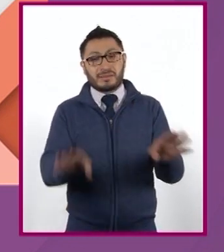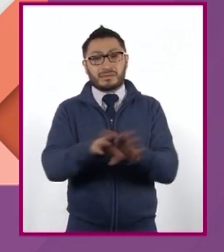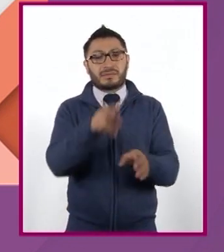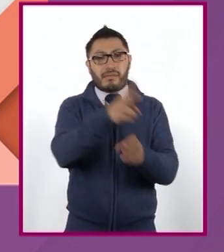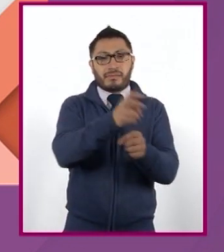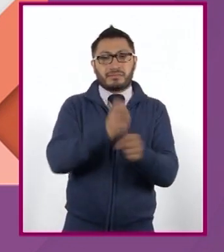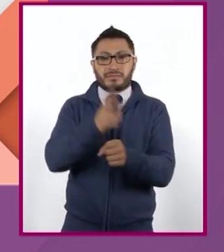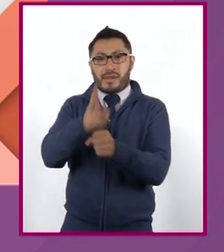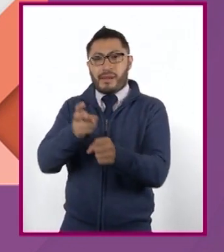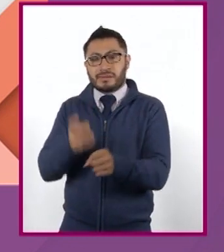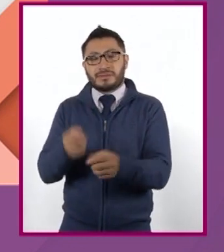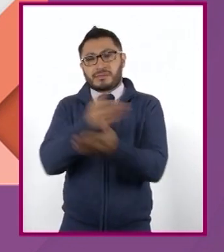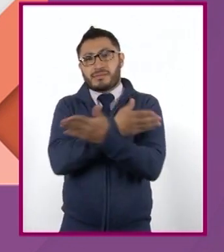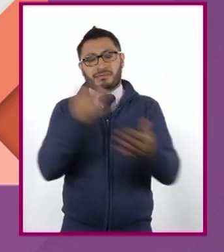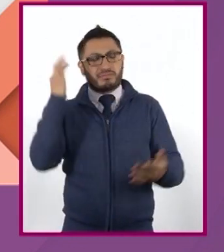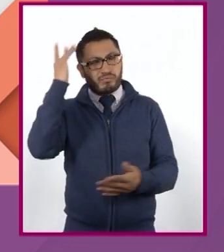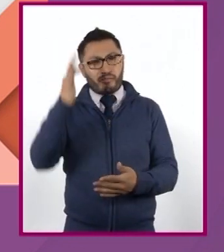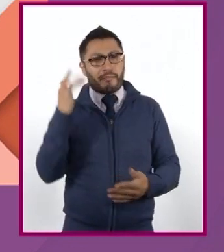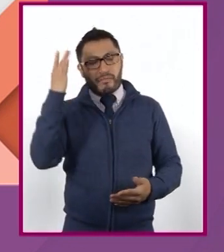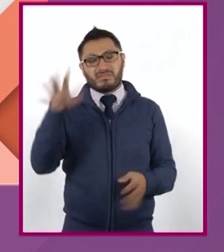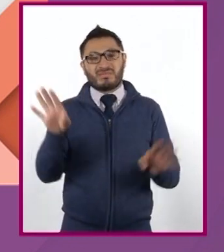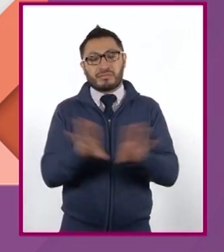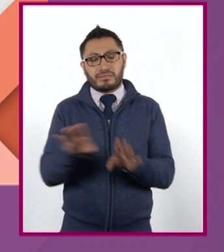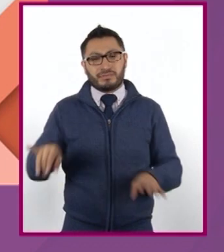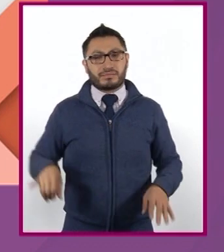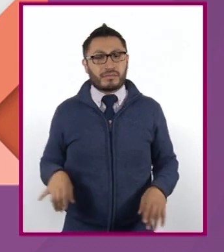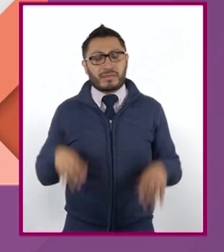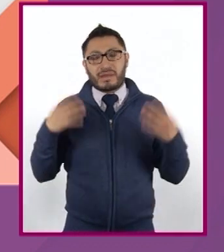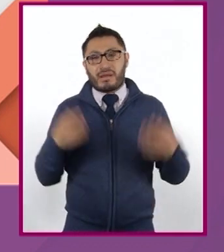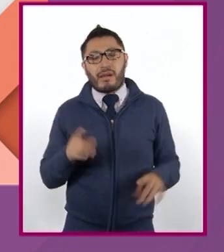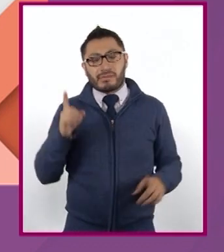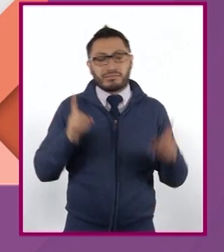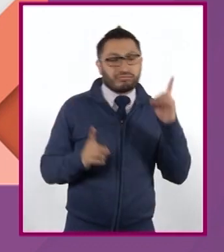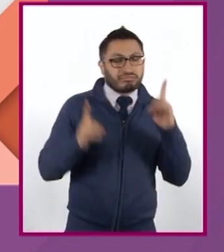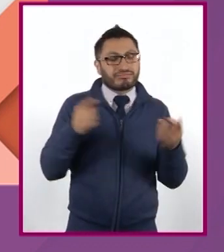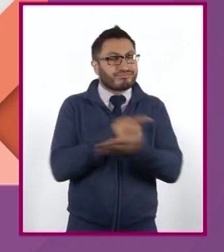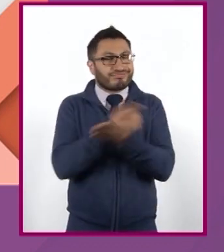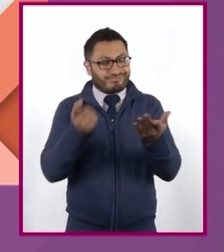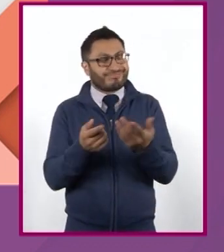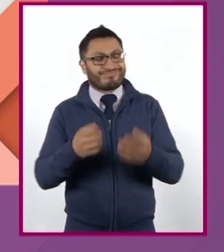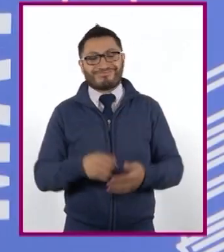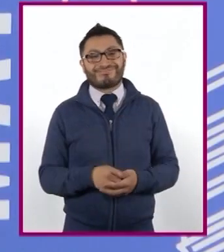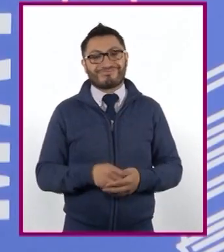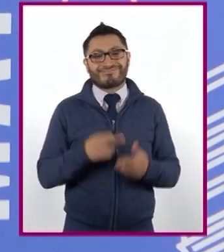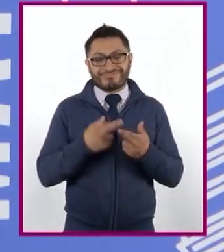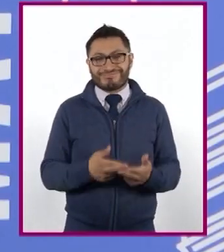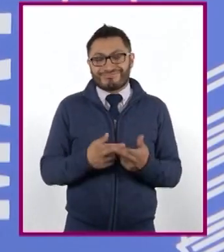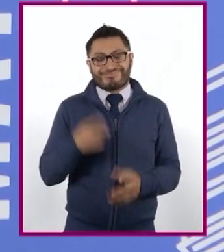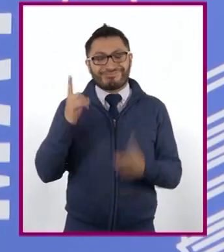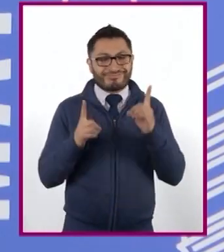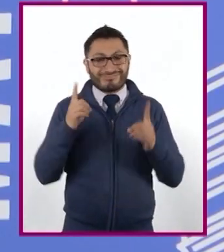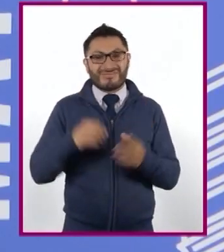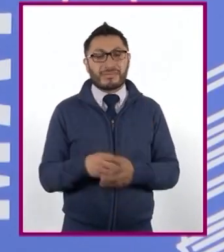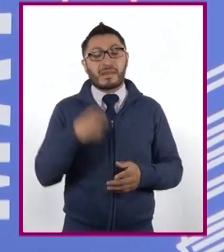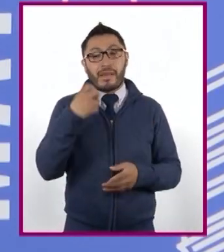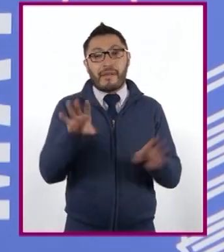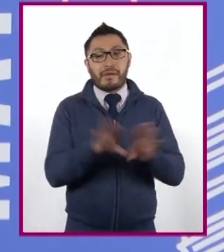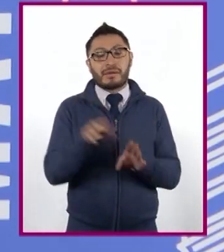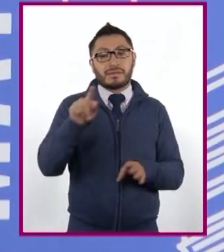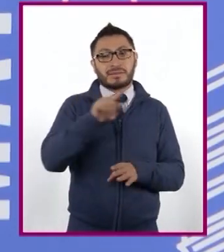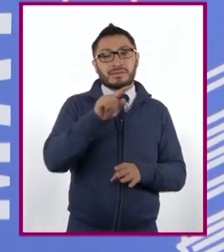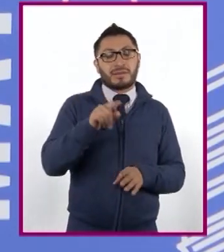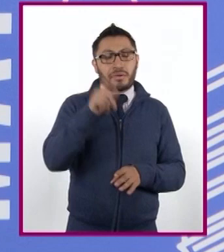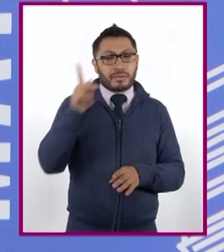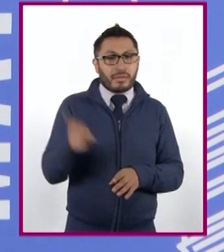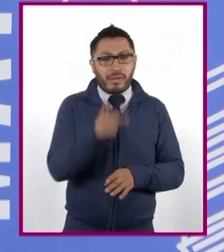a la reflexión, despertando inquietudes y dudas en el público. Es una interrogación que